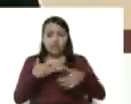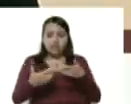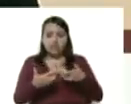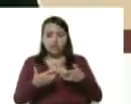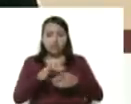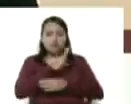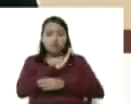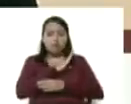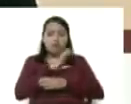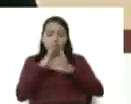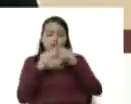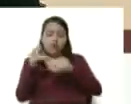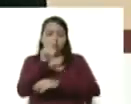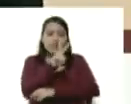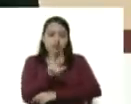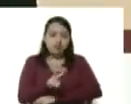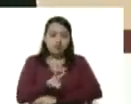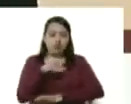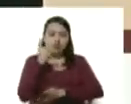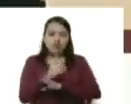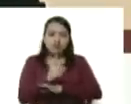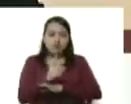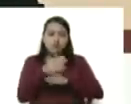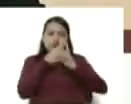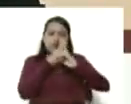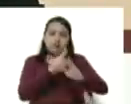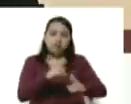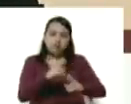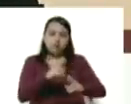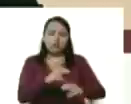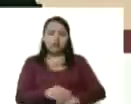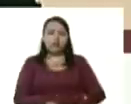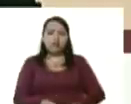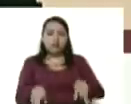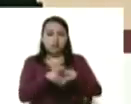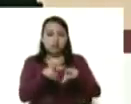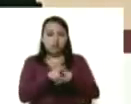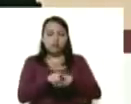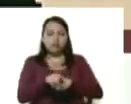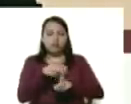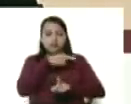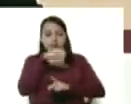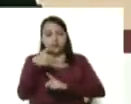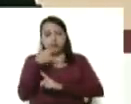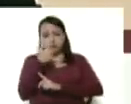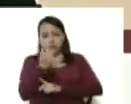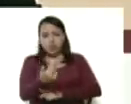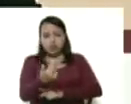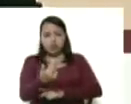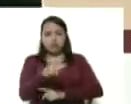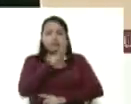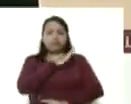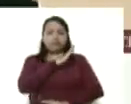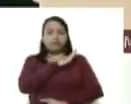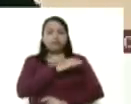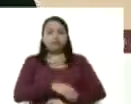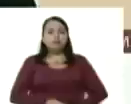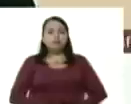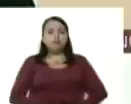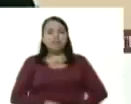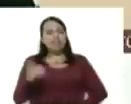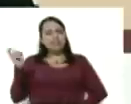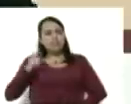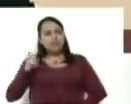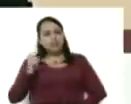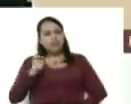tenemos que actuar en función de ello. Hemos dicho que tenemos que y